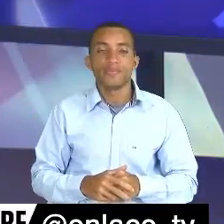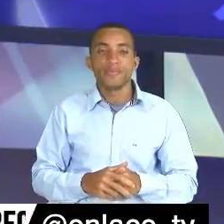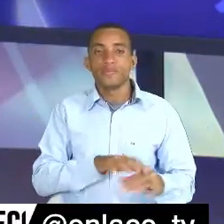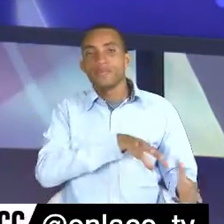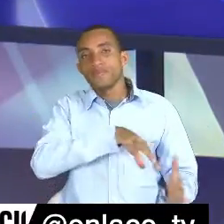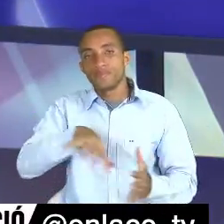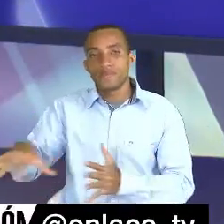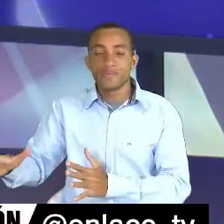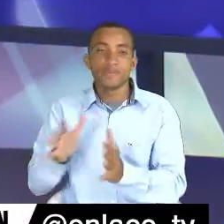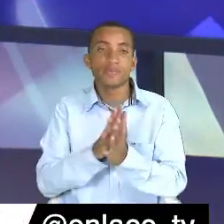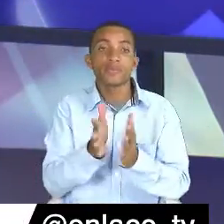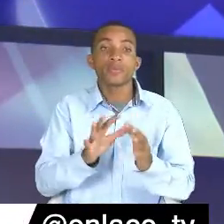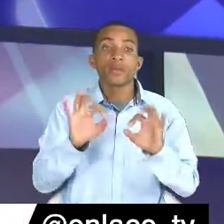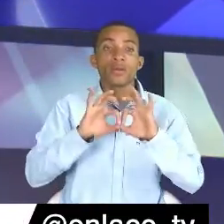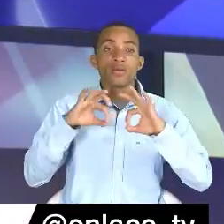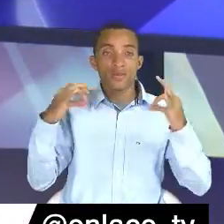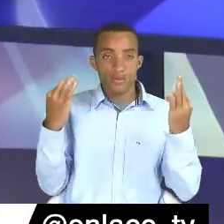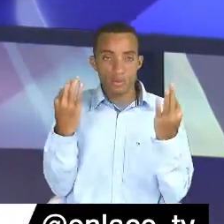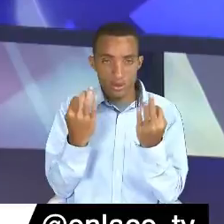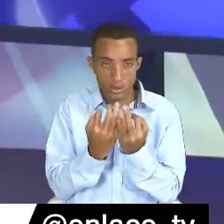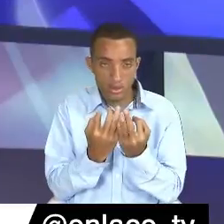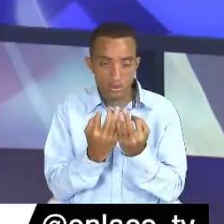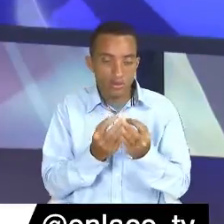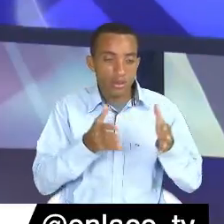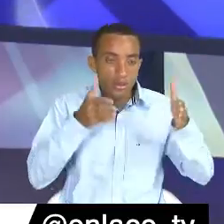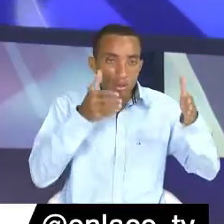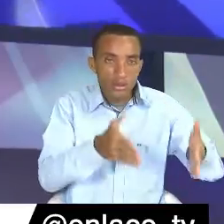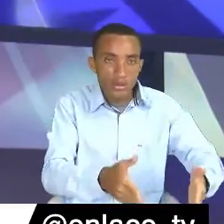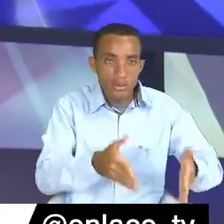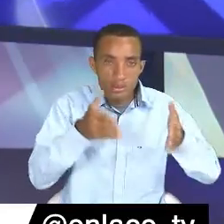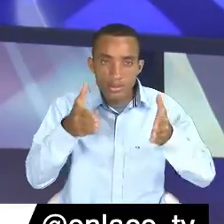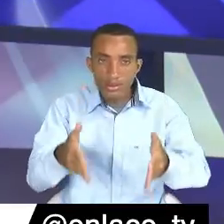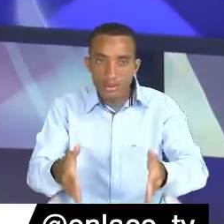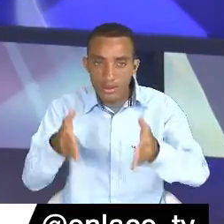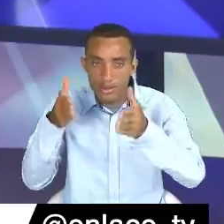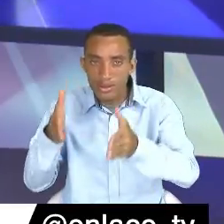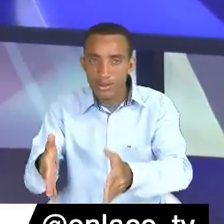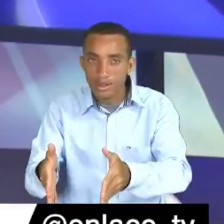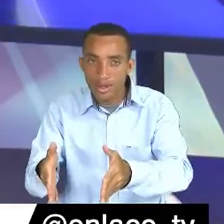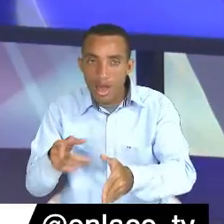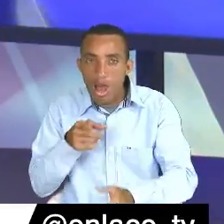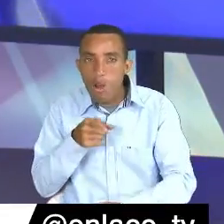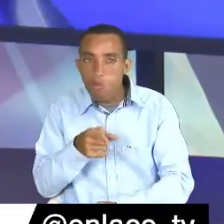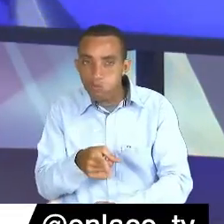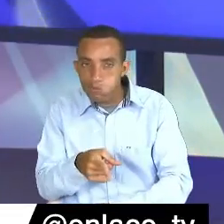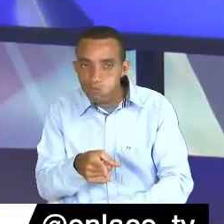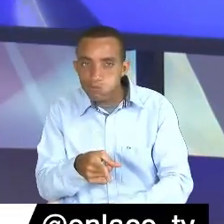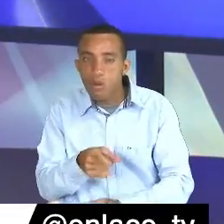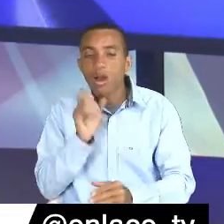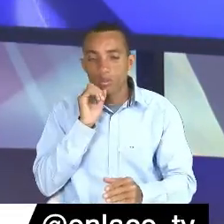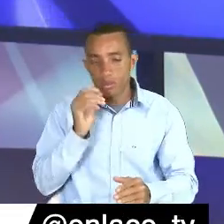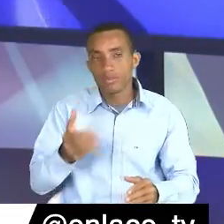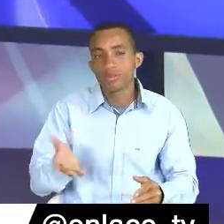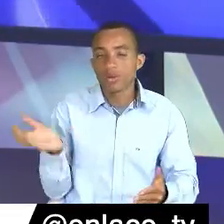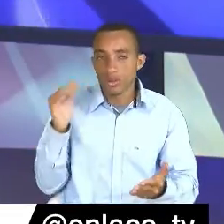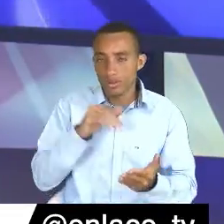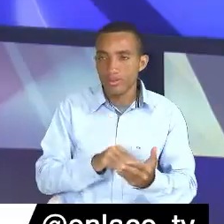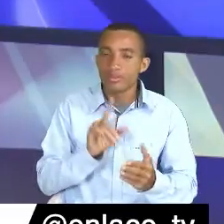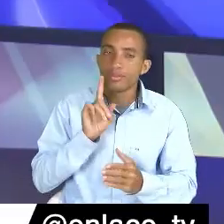tengan sus seres queridos en el cementerio La Resurrección hace la Secretaría de Medio Ambiente para que realicen las respectivas diligencias